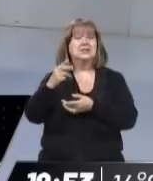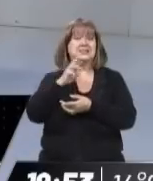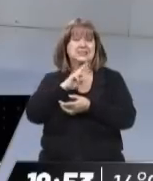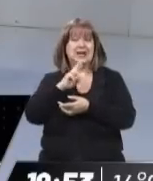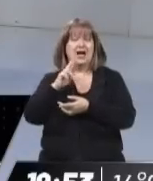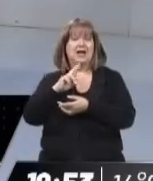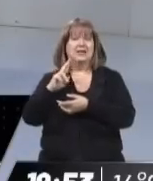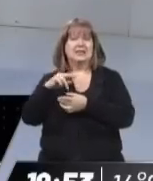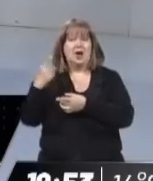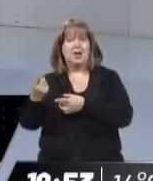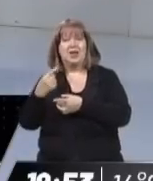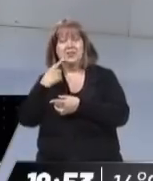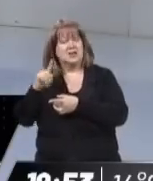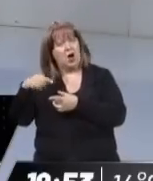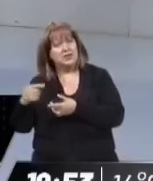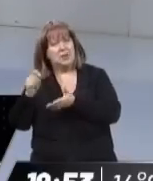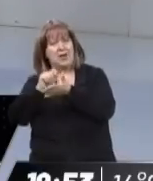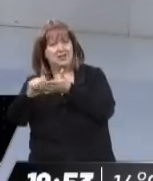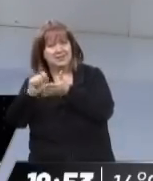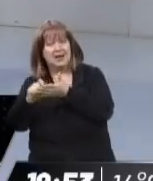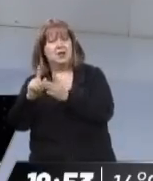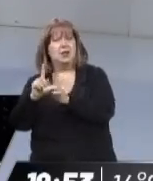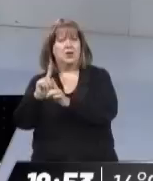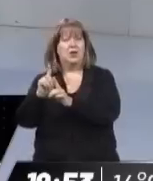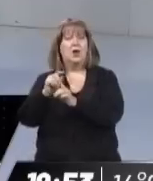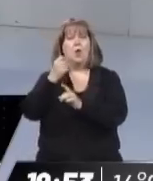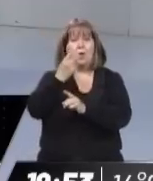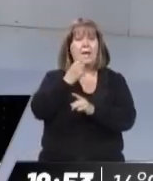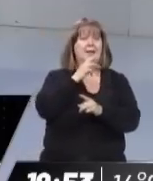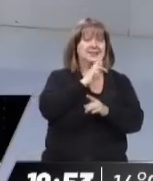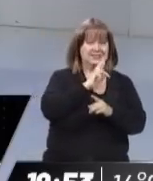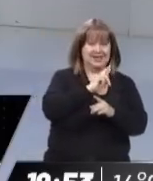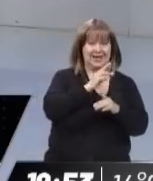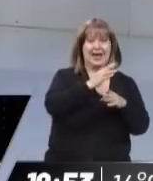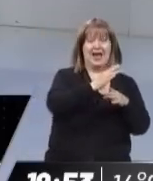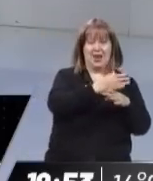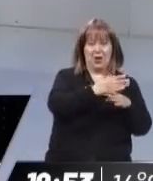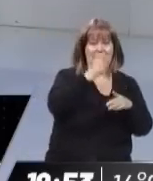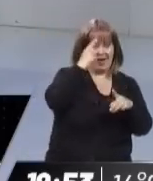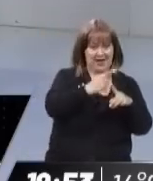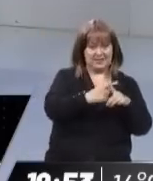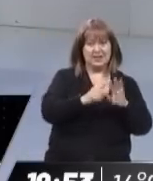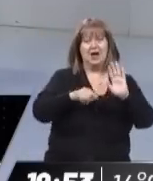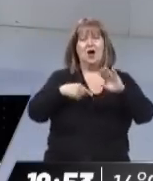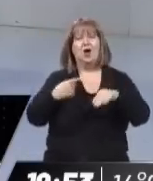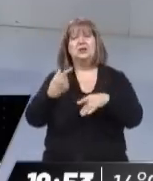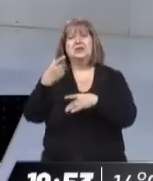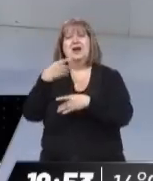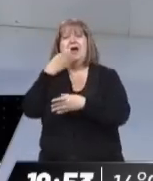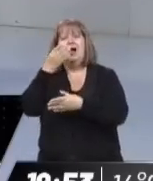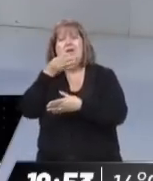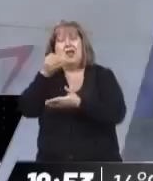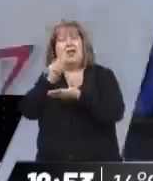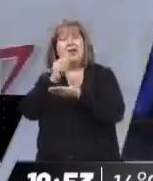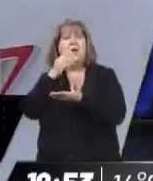Porque claramente la canción, que casi todo el mundo la conoce, es como, bueno, la estamos rompiendo, me tengo que ir de acá. Claro. Es lo que dice el tema. Pero era la madre.